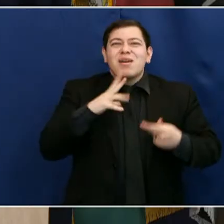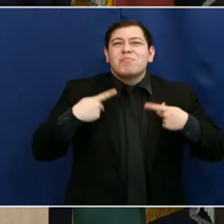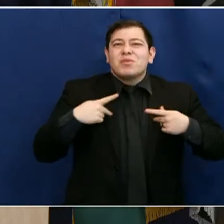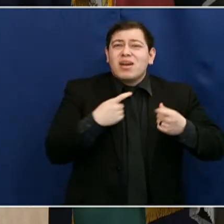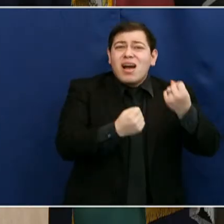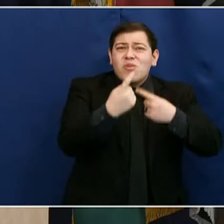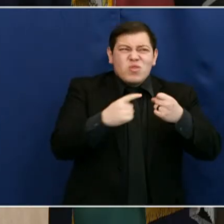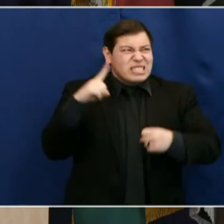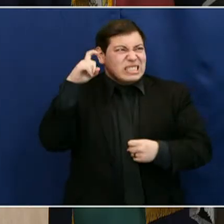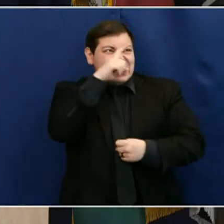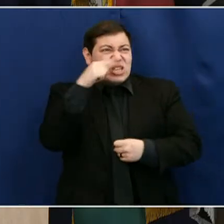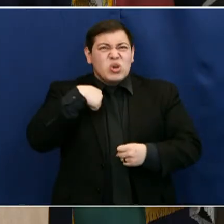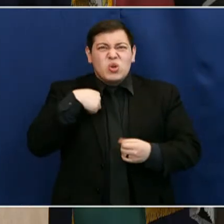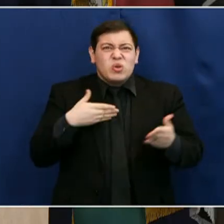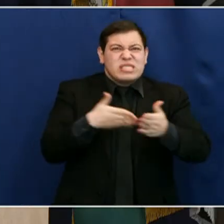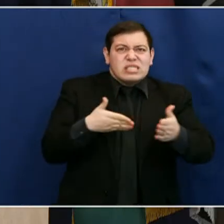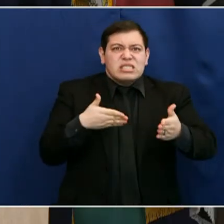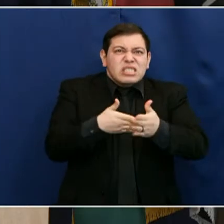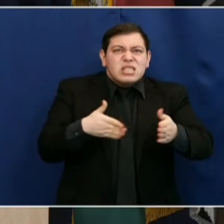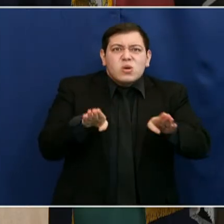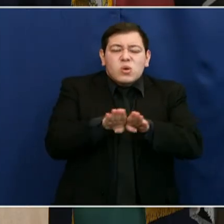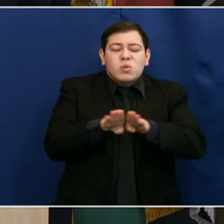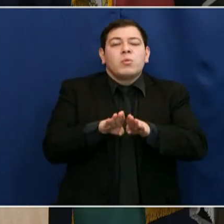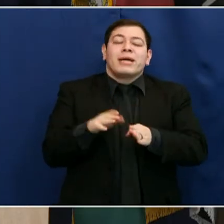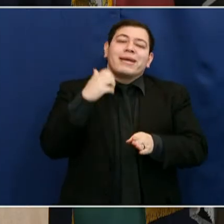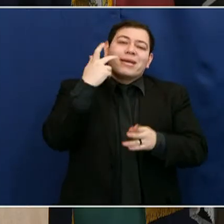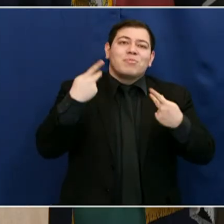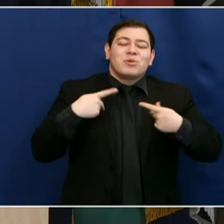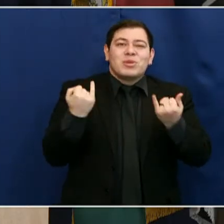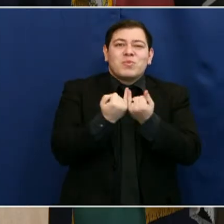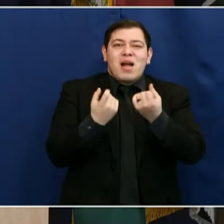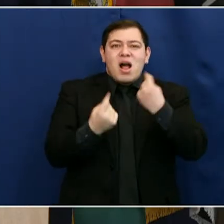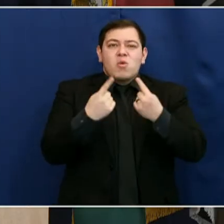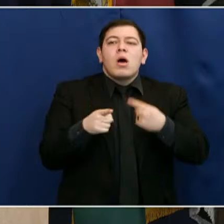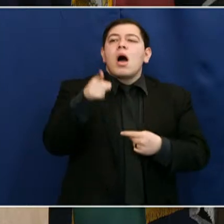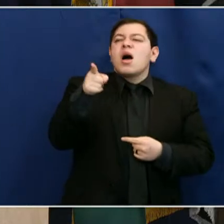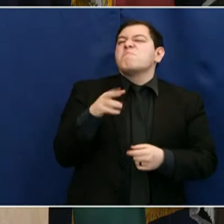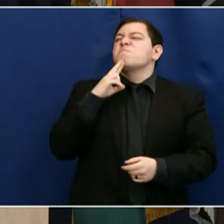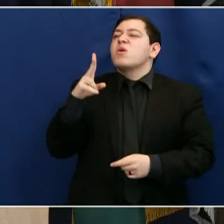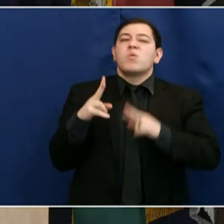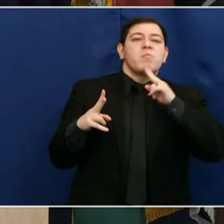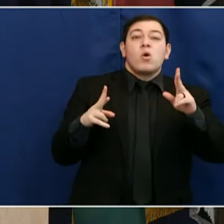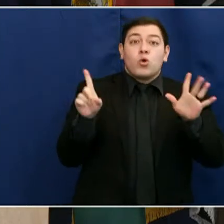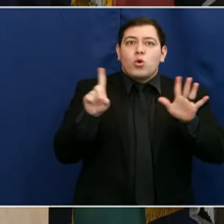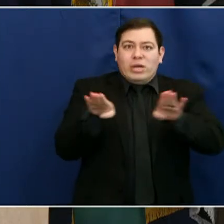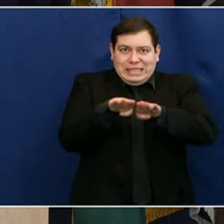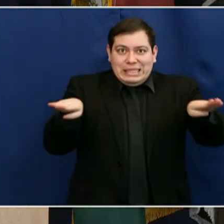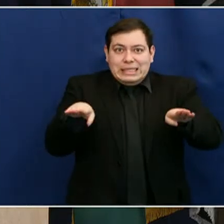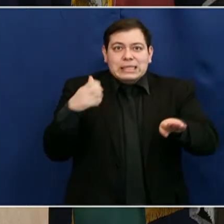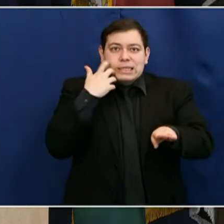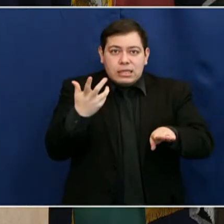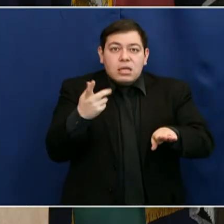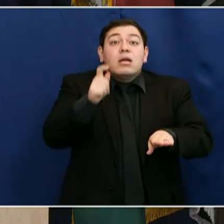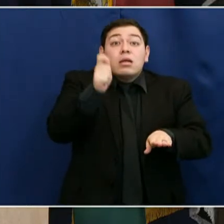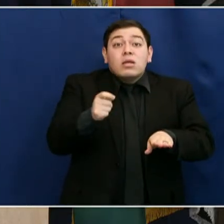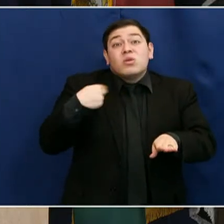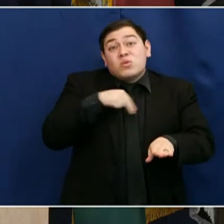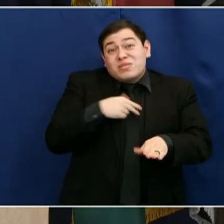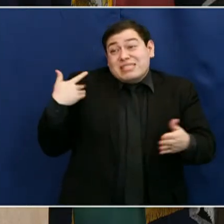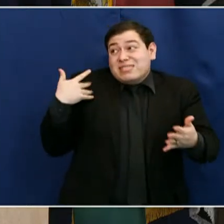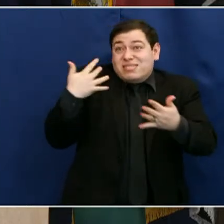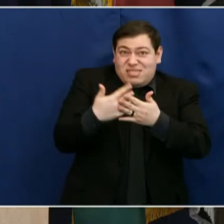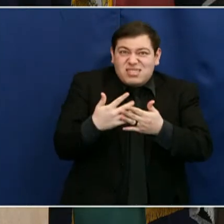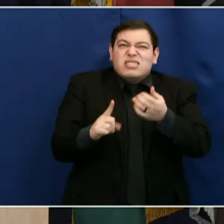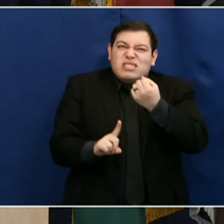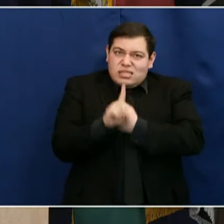para las comunidades y que existe equidad. Entonces, en cuanto lleguen esas vacunas, las vamos a distribuir. Por el momento, pues hemos tenido un grave problema con